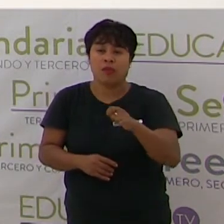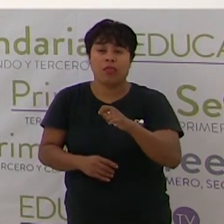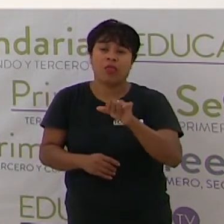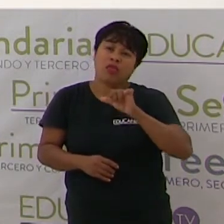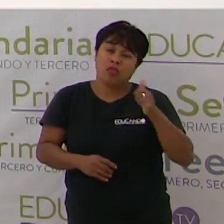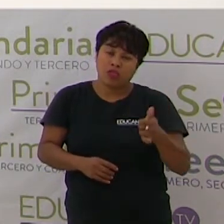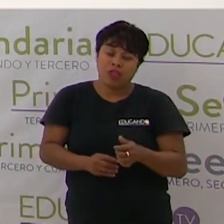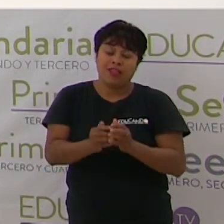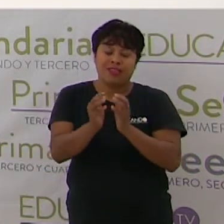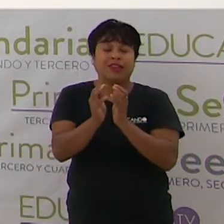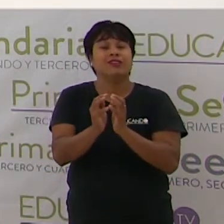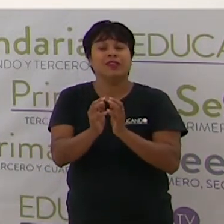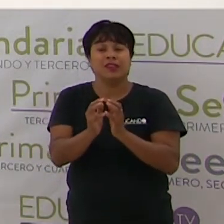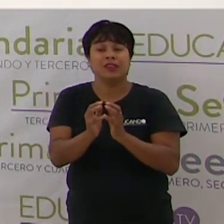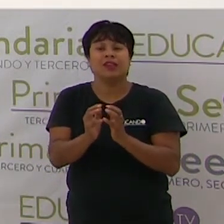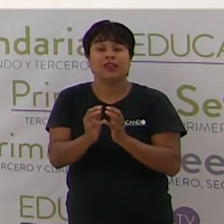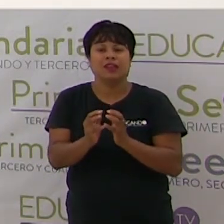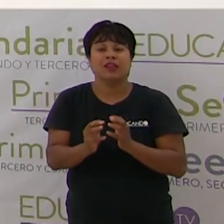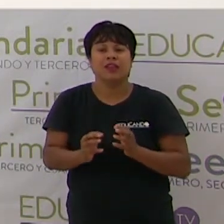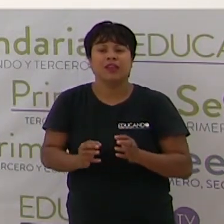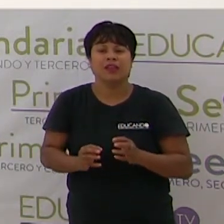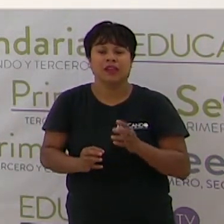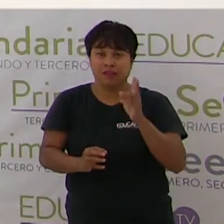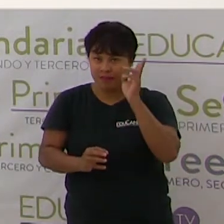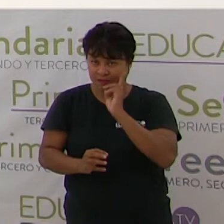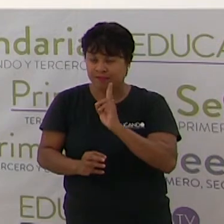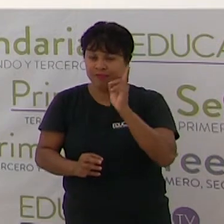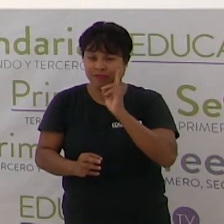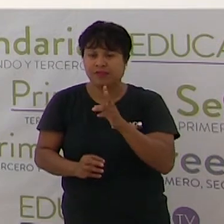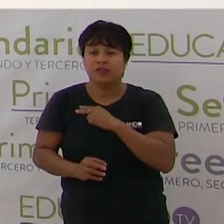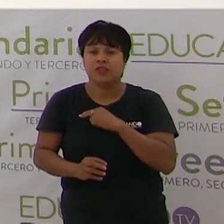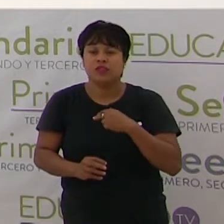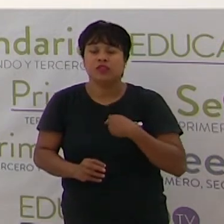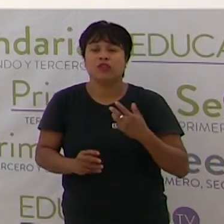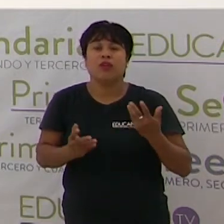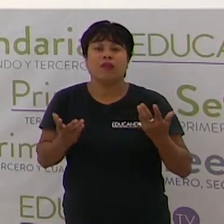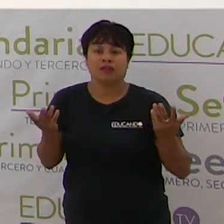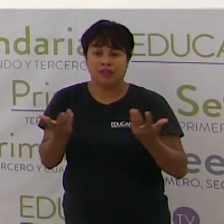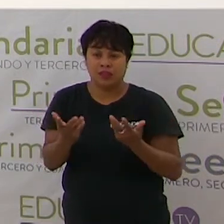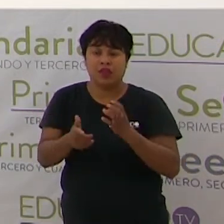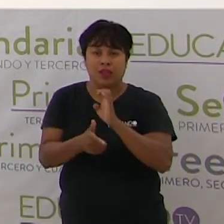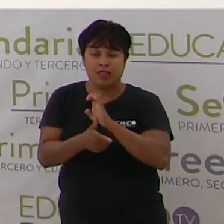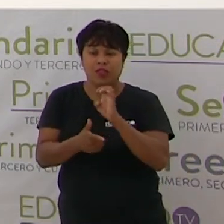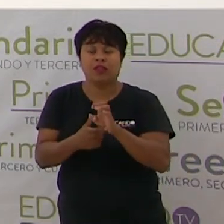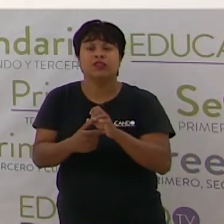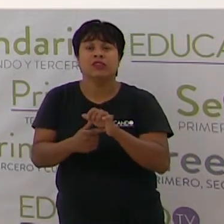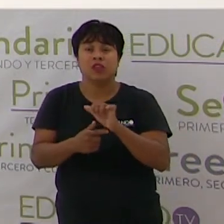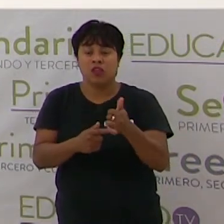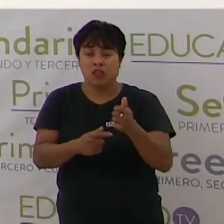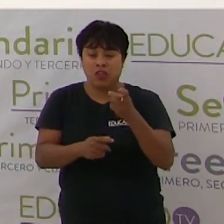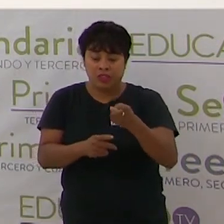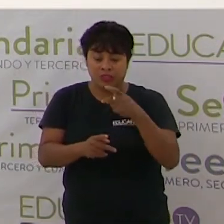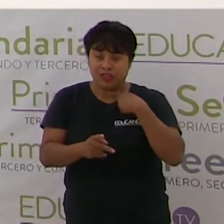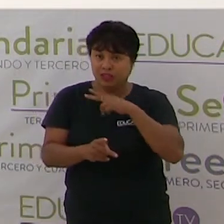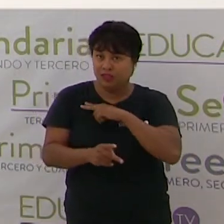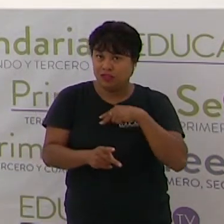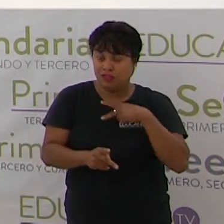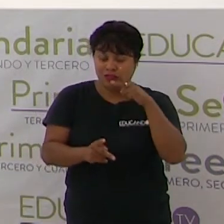otra esfera. Y lo vamos a comprobar. Vamos a llenar entonces esta otra parte que nos